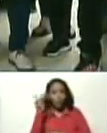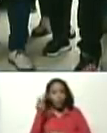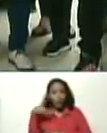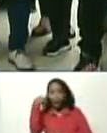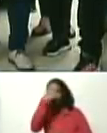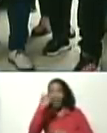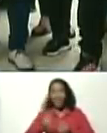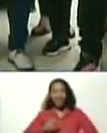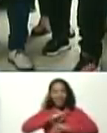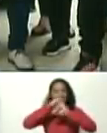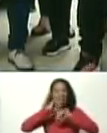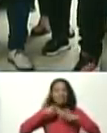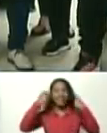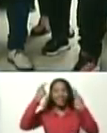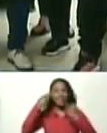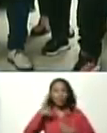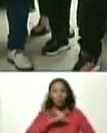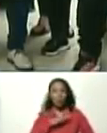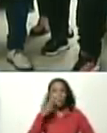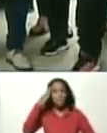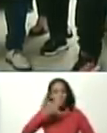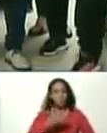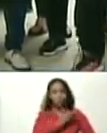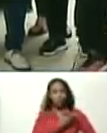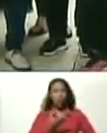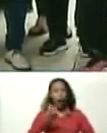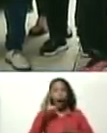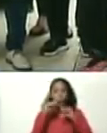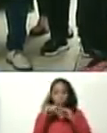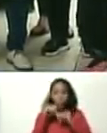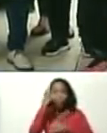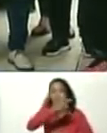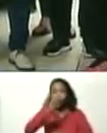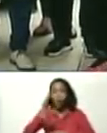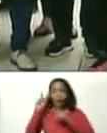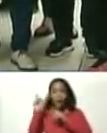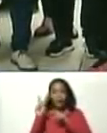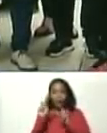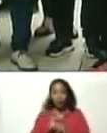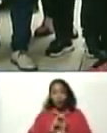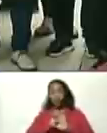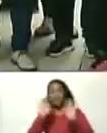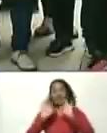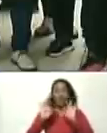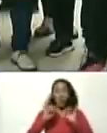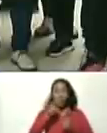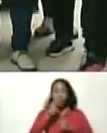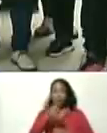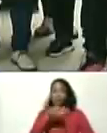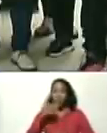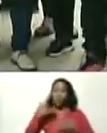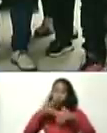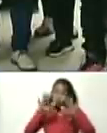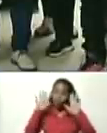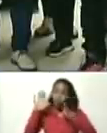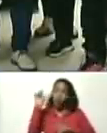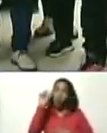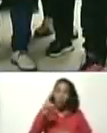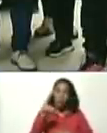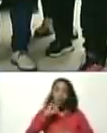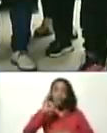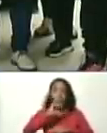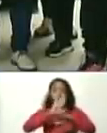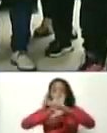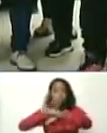de alegría. Nuestra almirante y yo hablamos con la gente en este tremendo espectáculo y por supuesto también